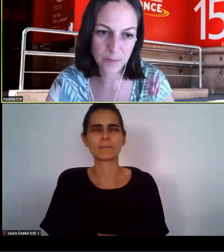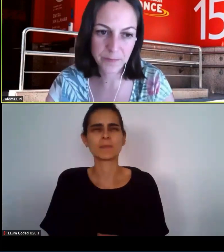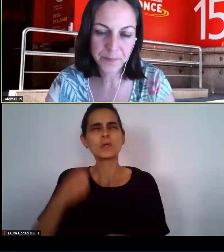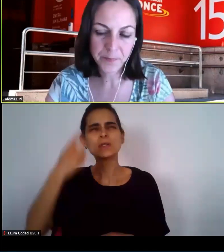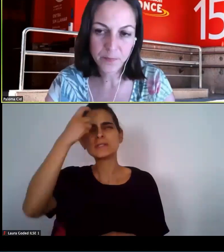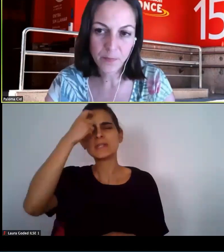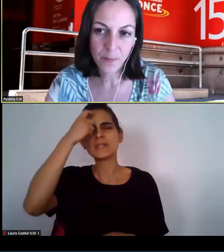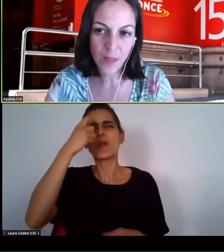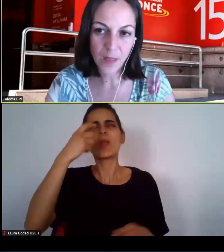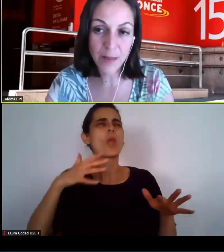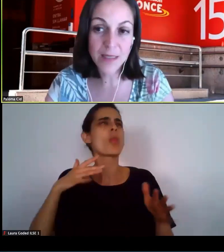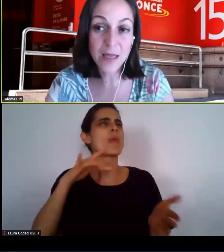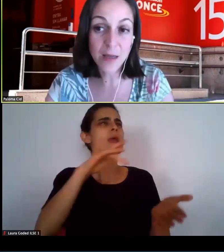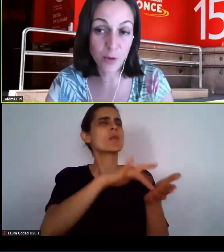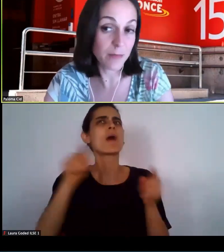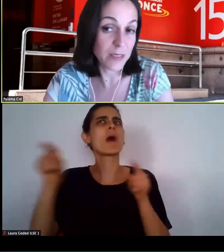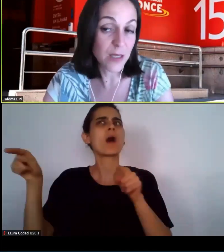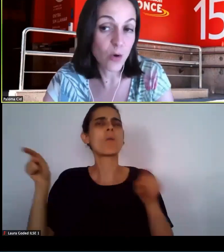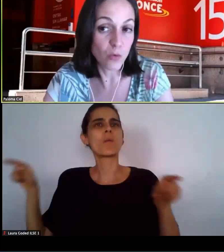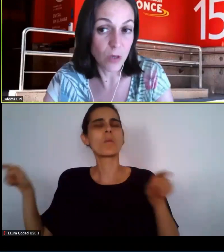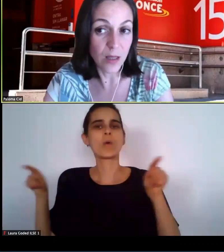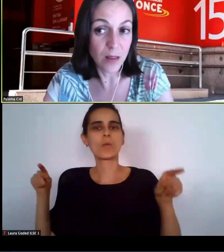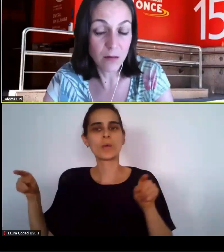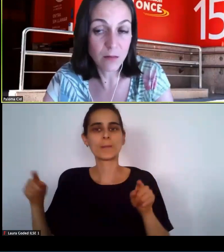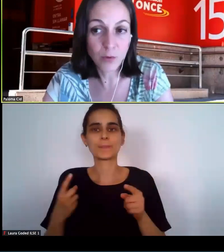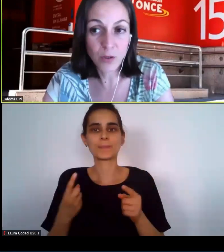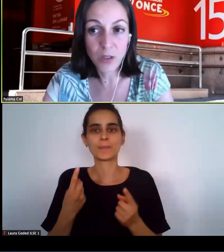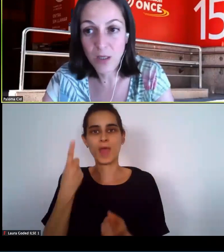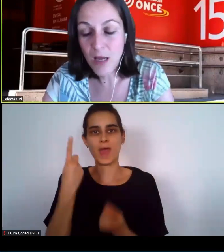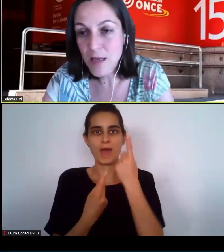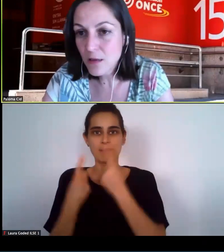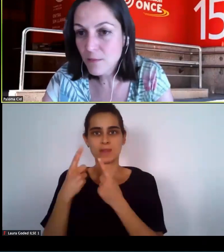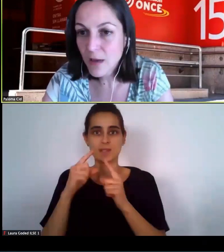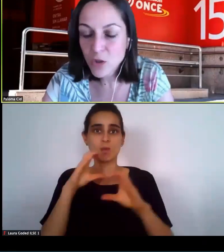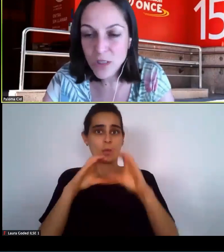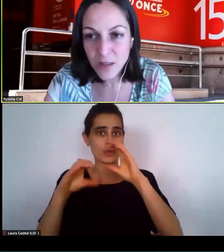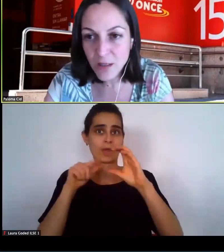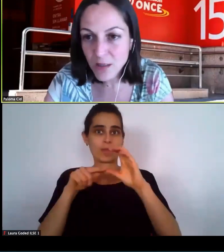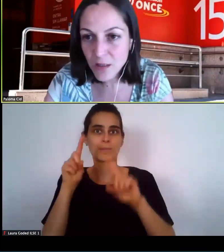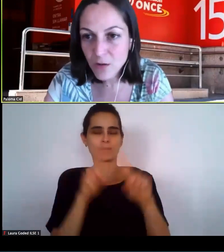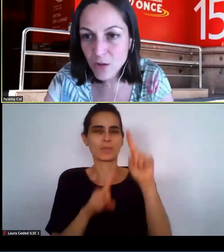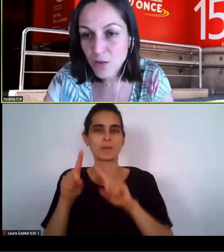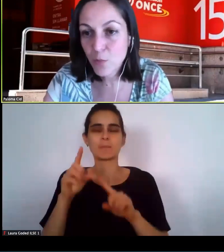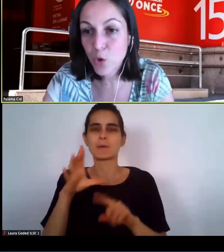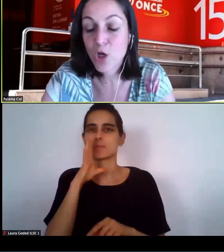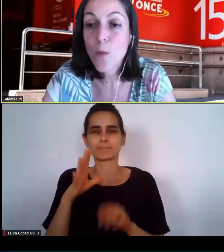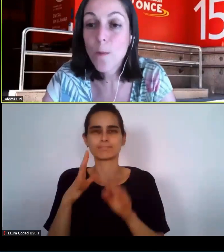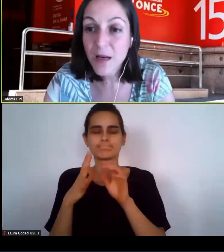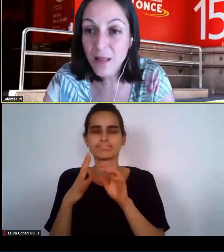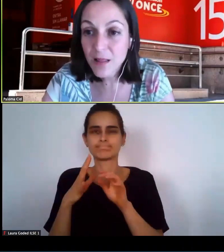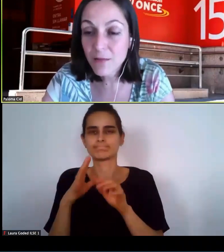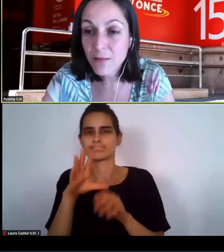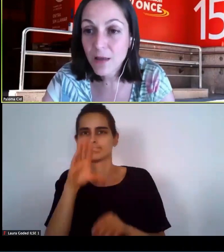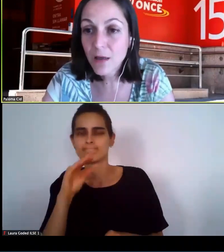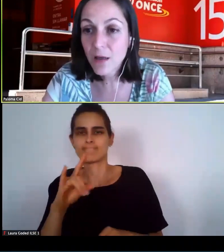acontecimientos. A veces hay problemas de comunicación porque hay malos entendidos y porque no perciben toda